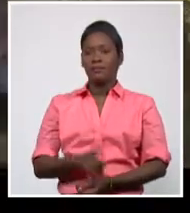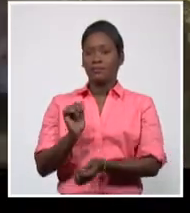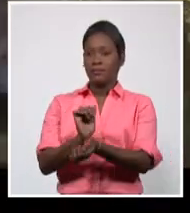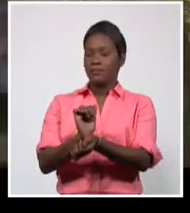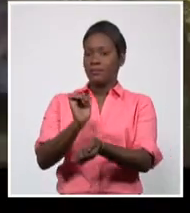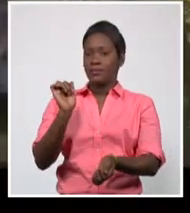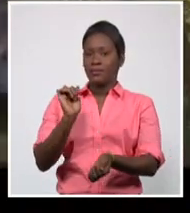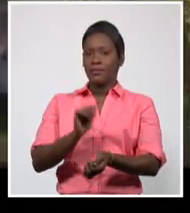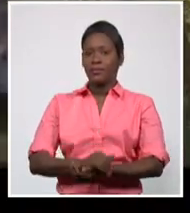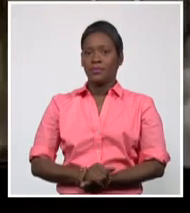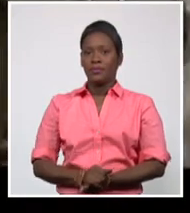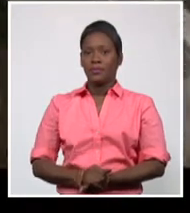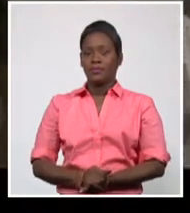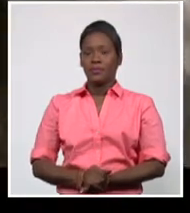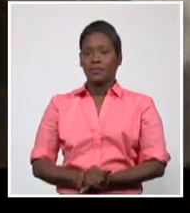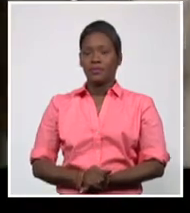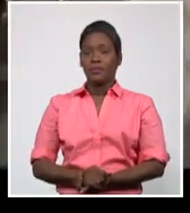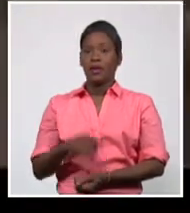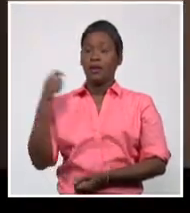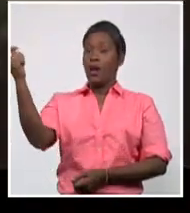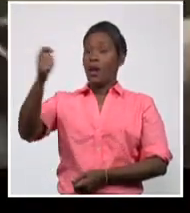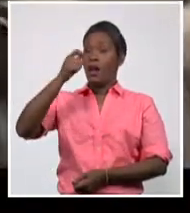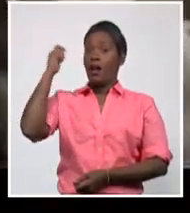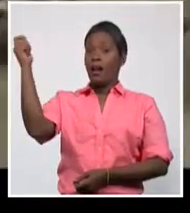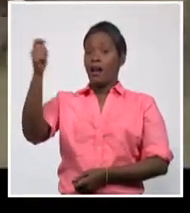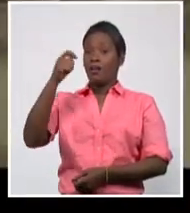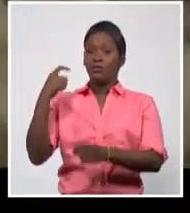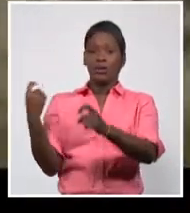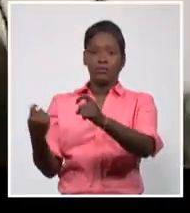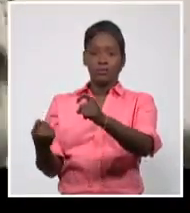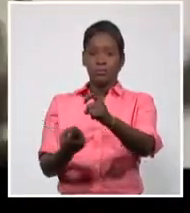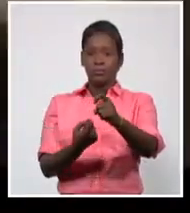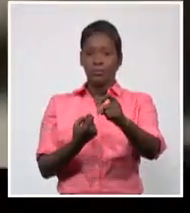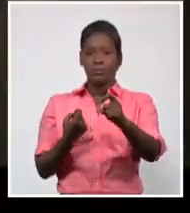El Mayor visualiza la historia, pone en movimiento lo que cuentan los libros.